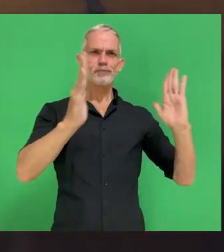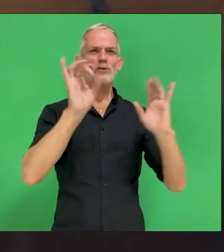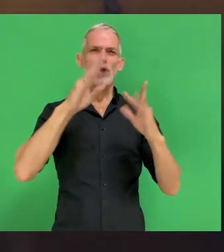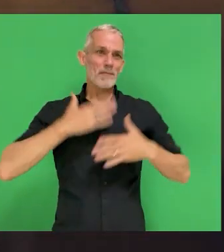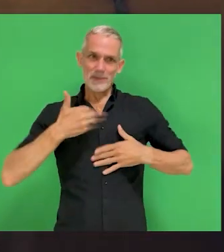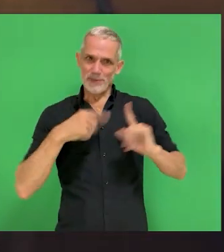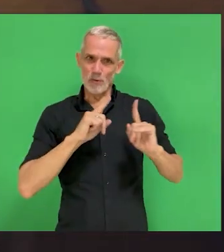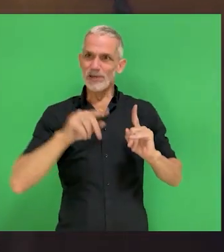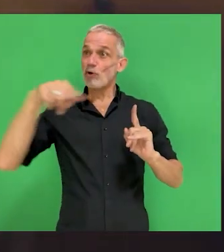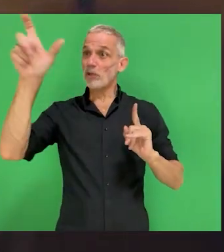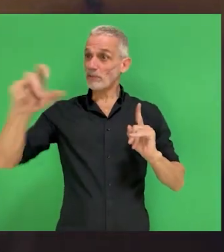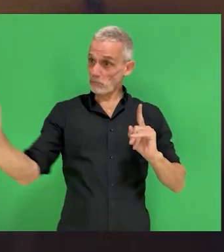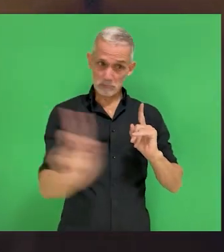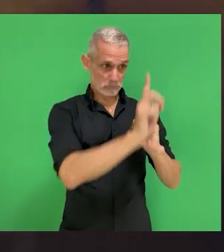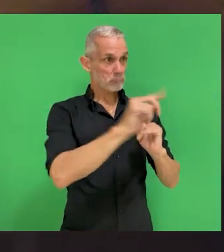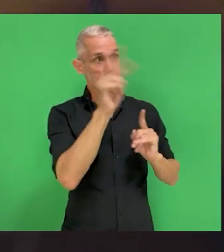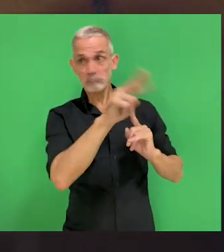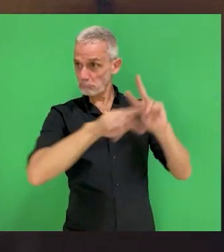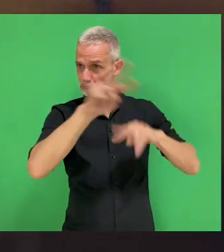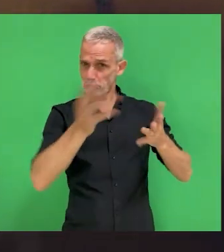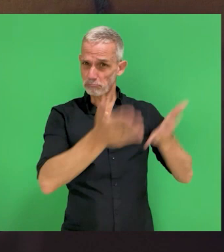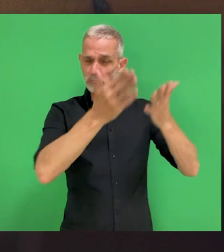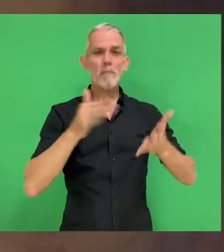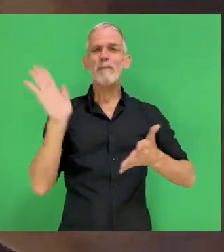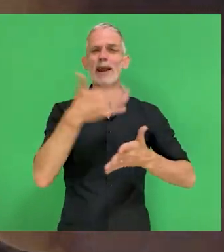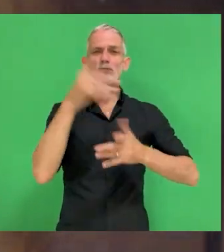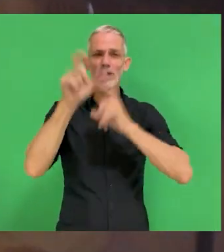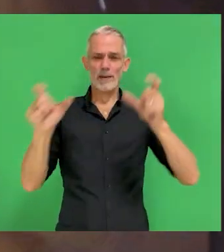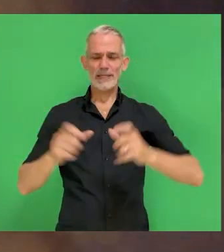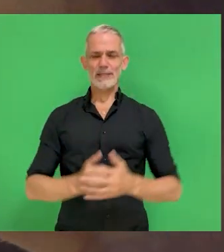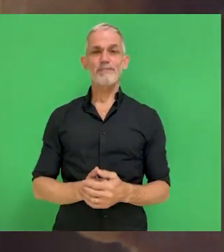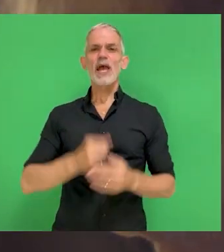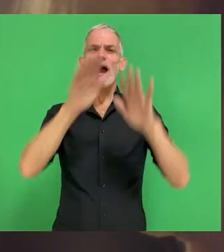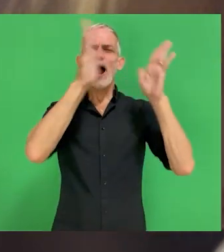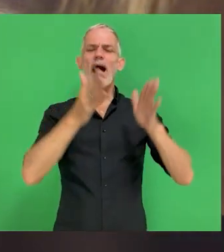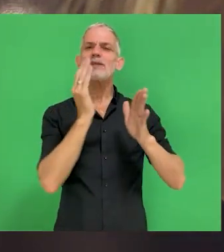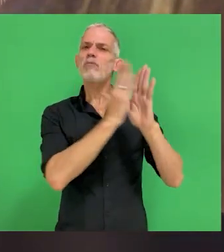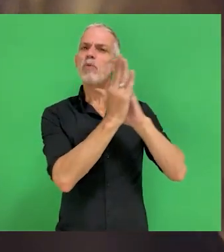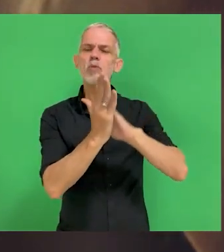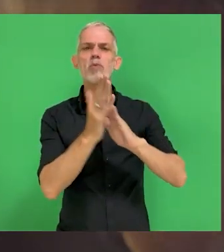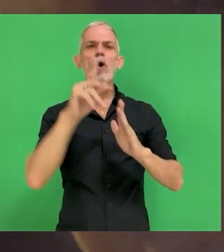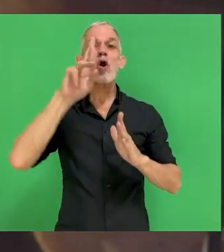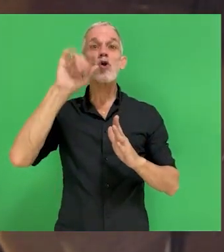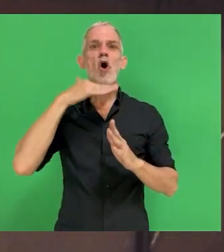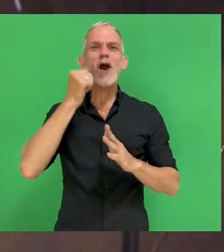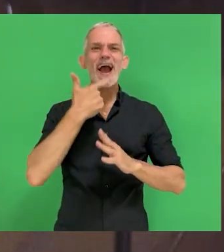mío, sino que sea de todos. En el caso del archivo de Isaac Rojas, es muy fuerte pensar